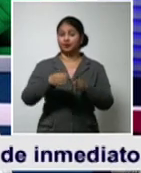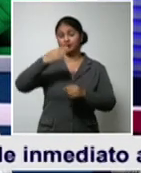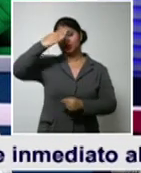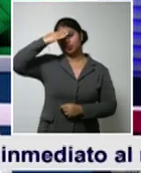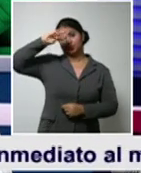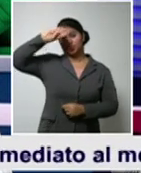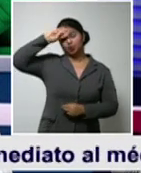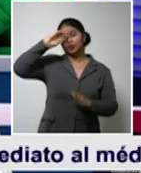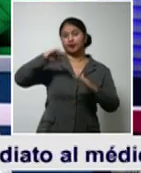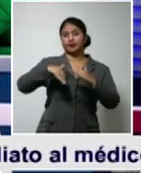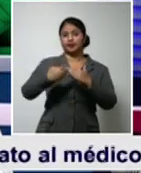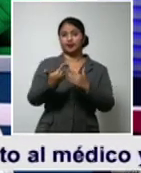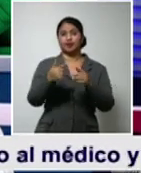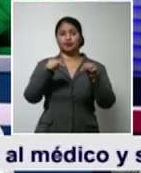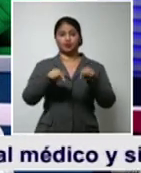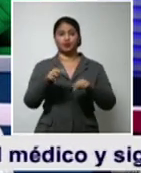con